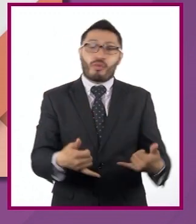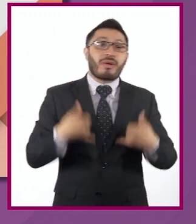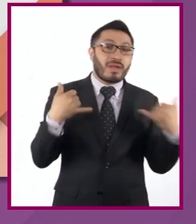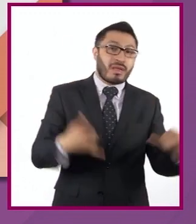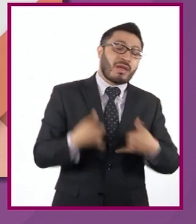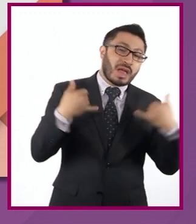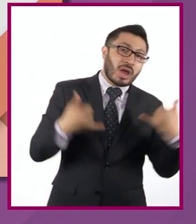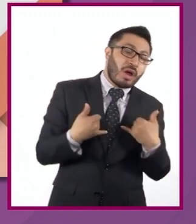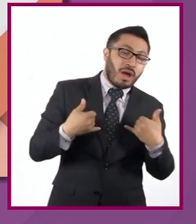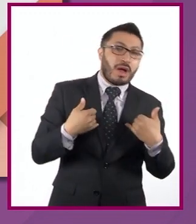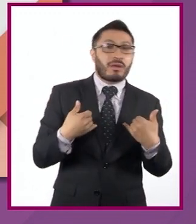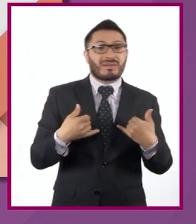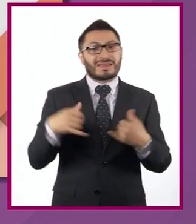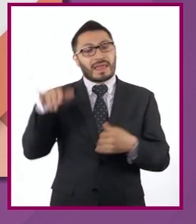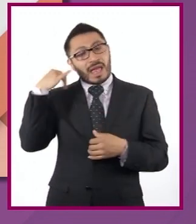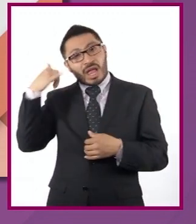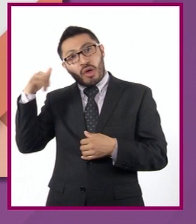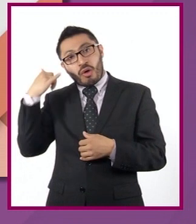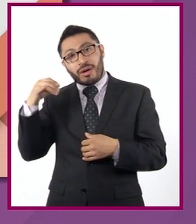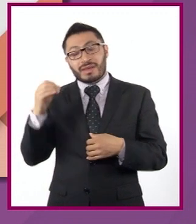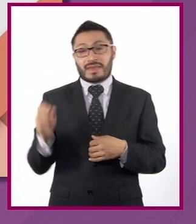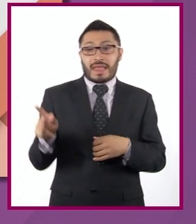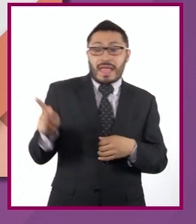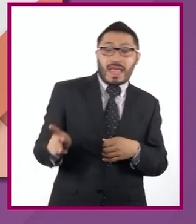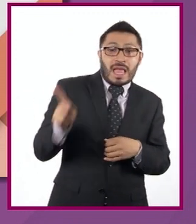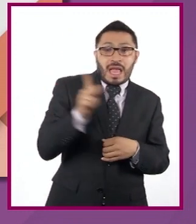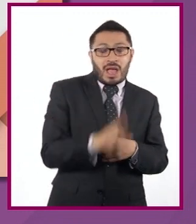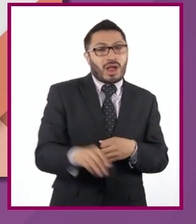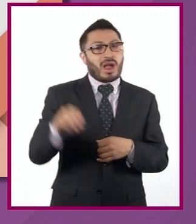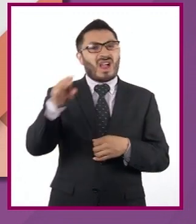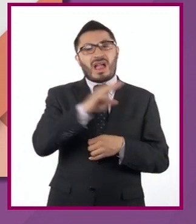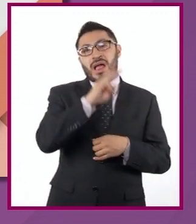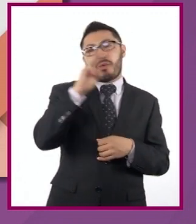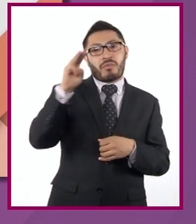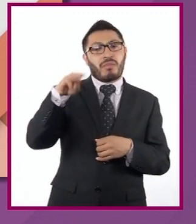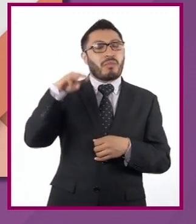joven o un joven de Yucatán o alguien que vive en Morelos o